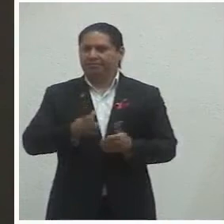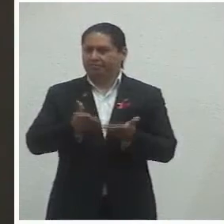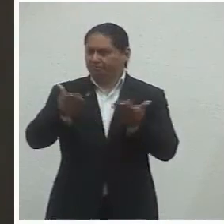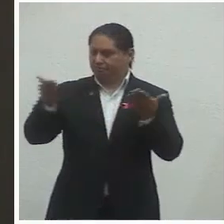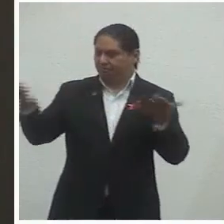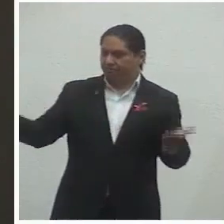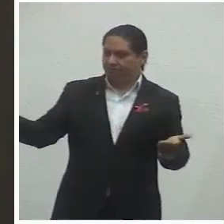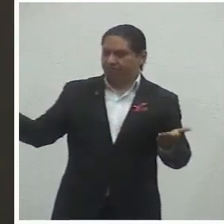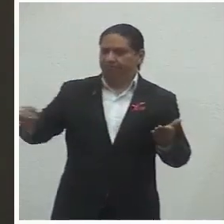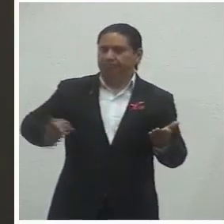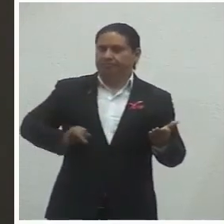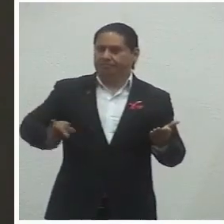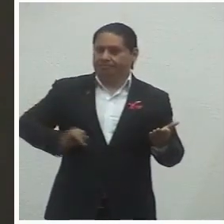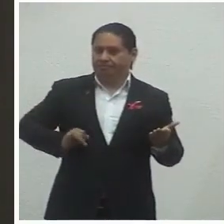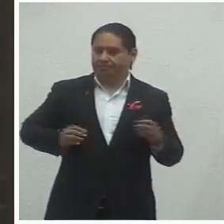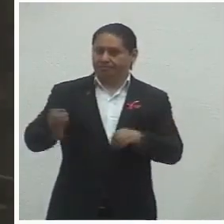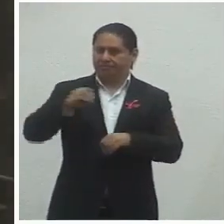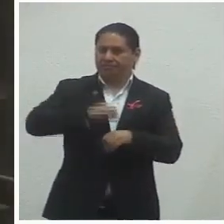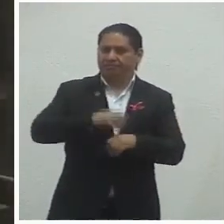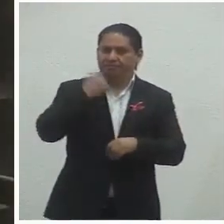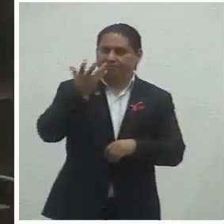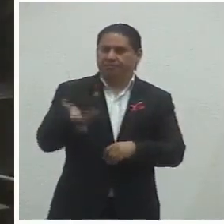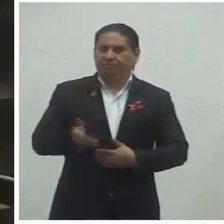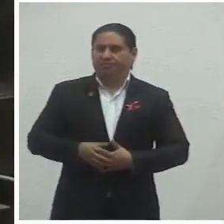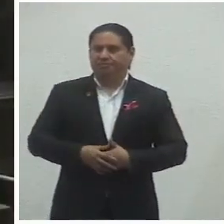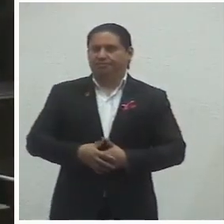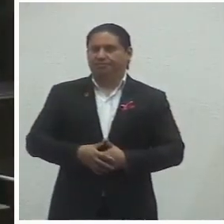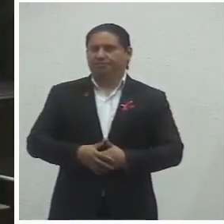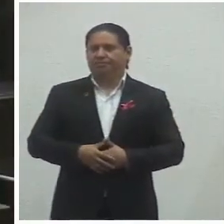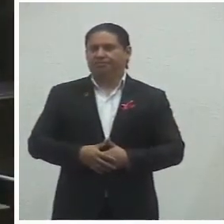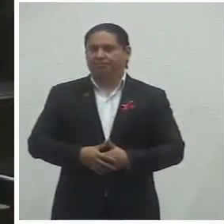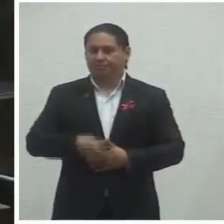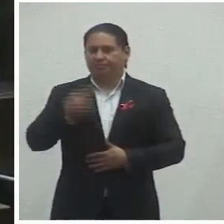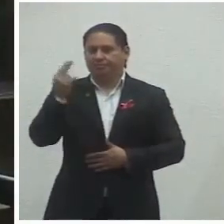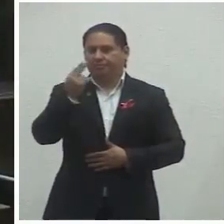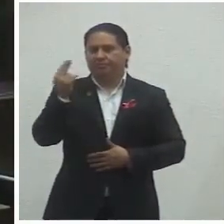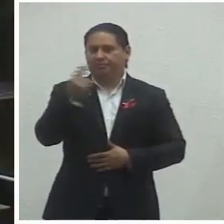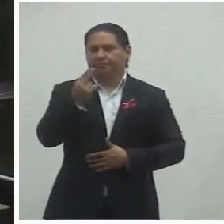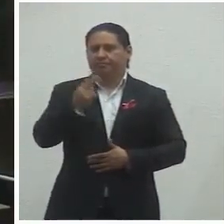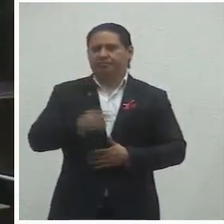opositores interesados en el poder. Es necesario